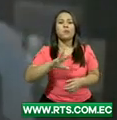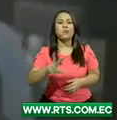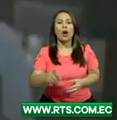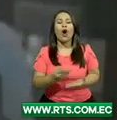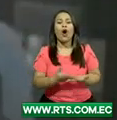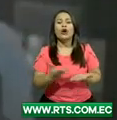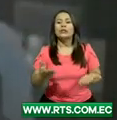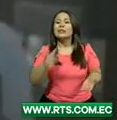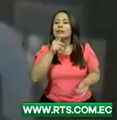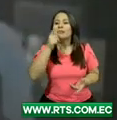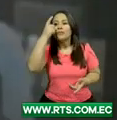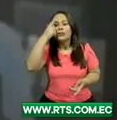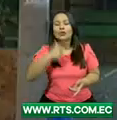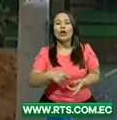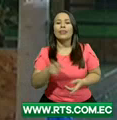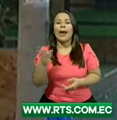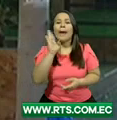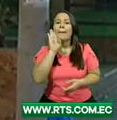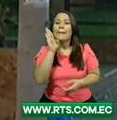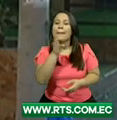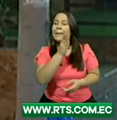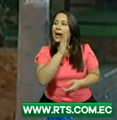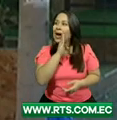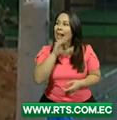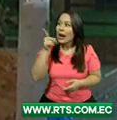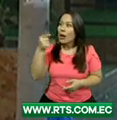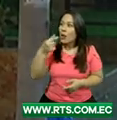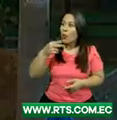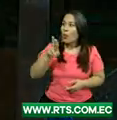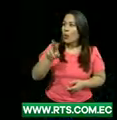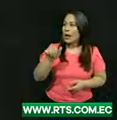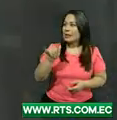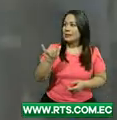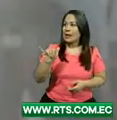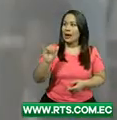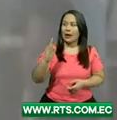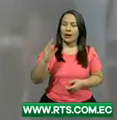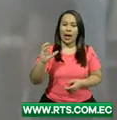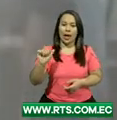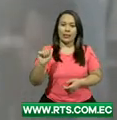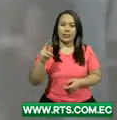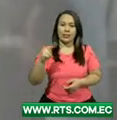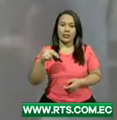de los comensales de este bar ubicado en guayacanes norte de guayaquil